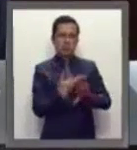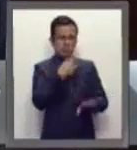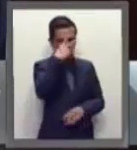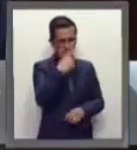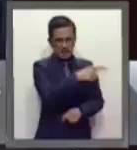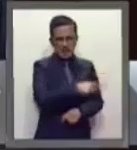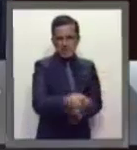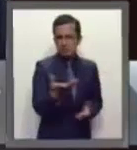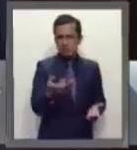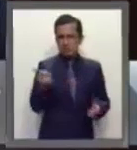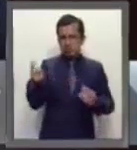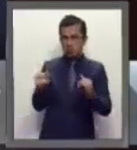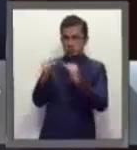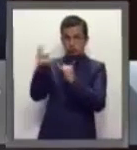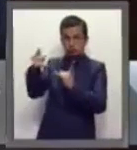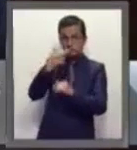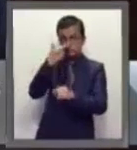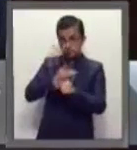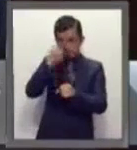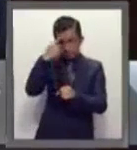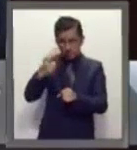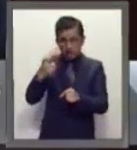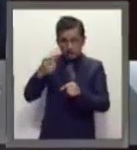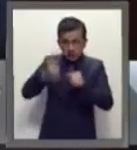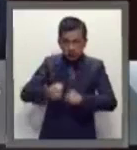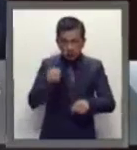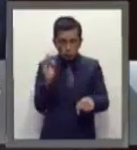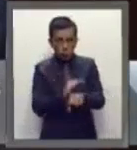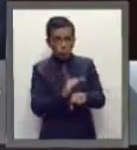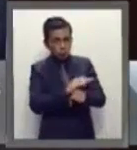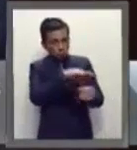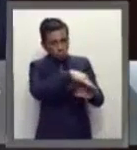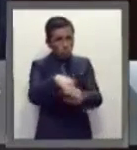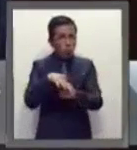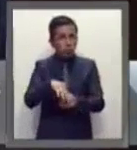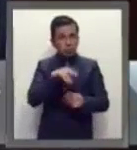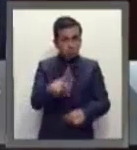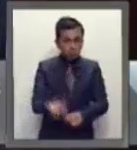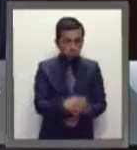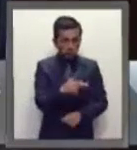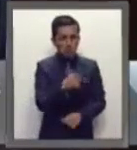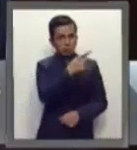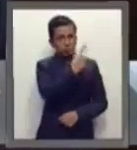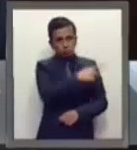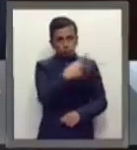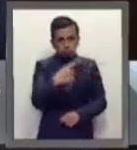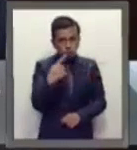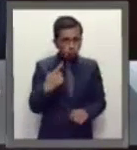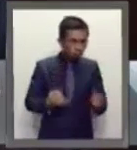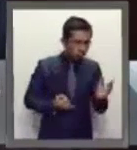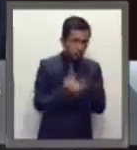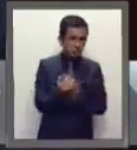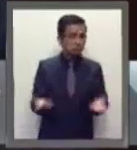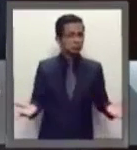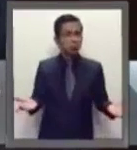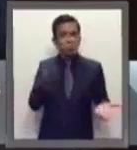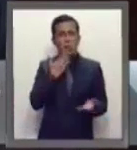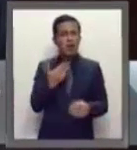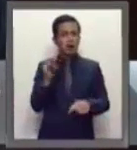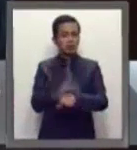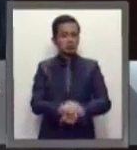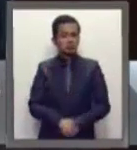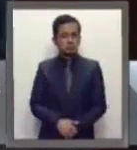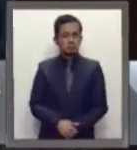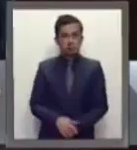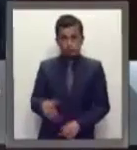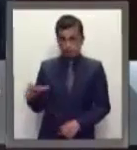responsables de garantizar el respeto al voto público y la voluntad ciudadana ni siquiera justifican o